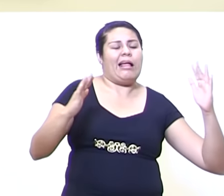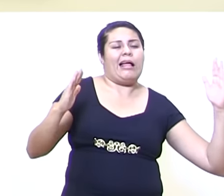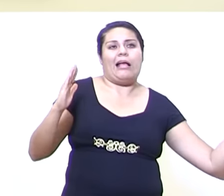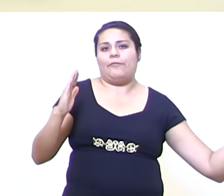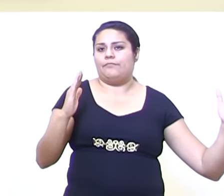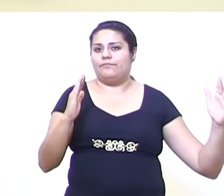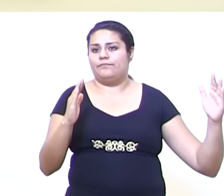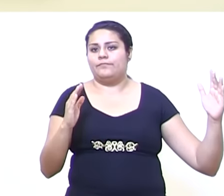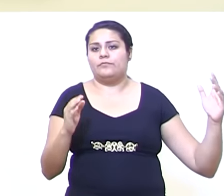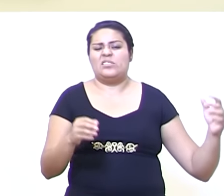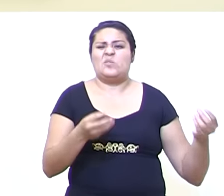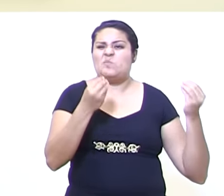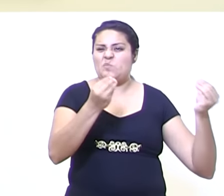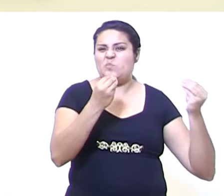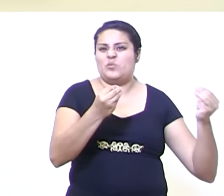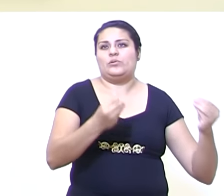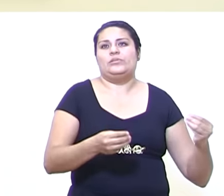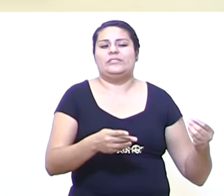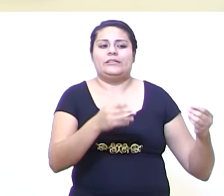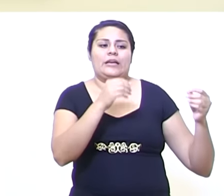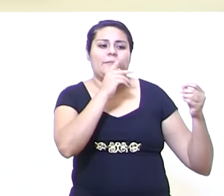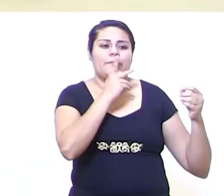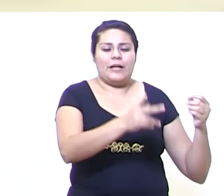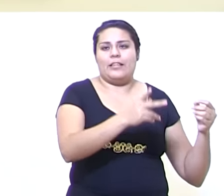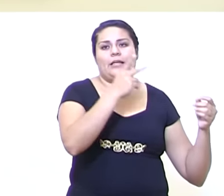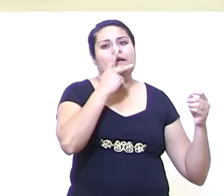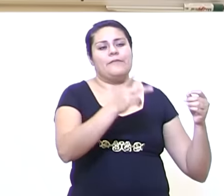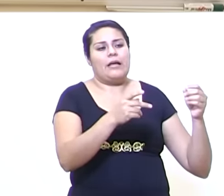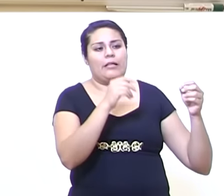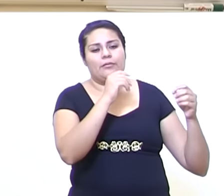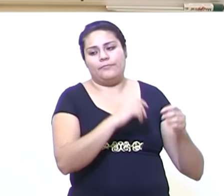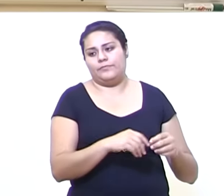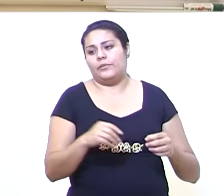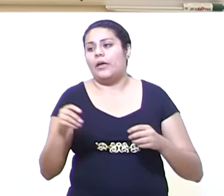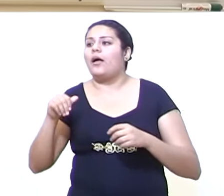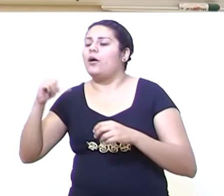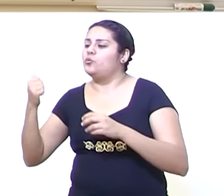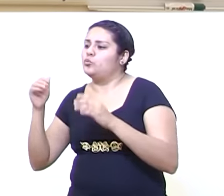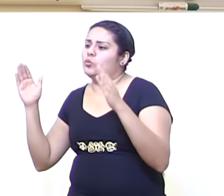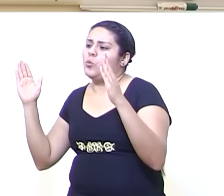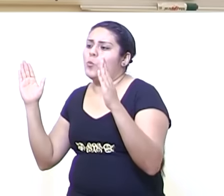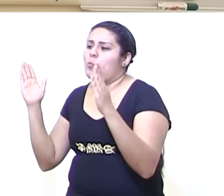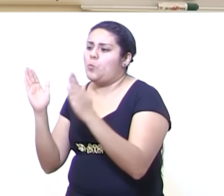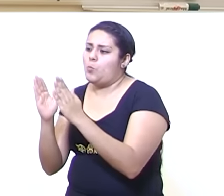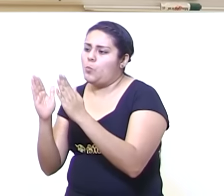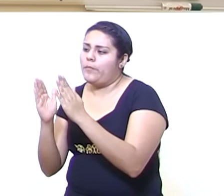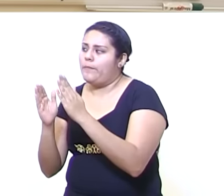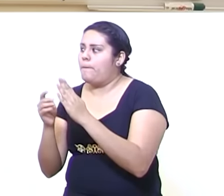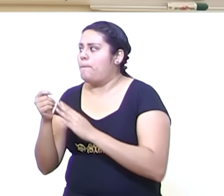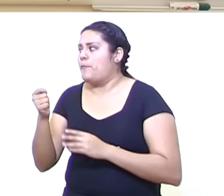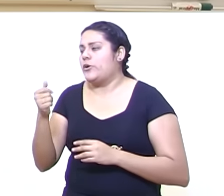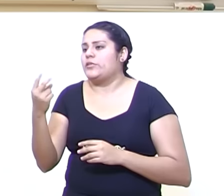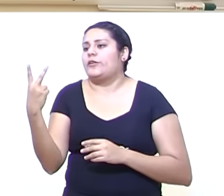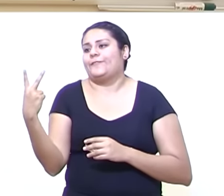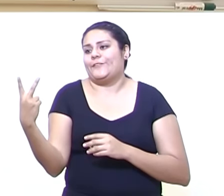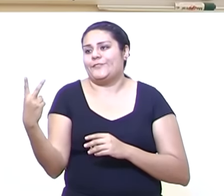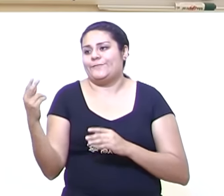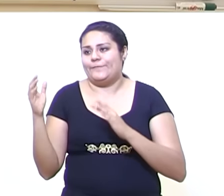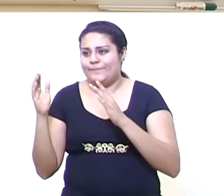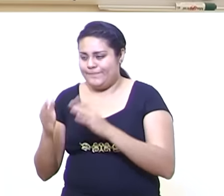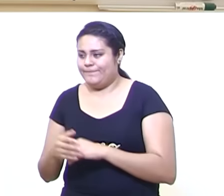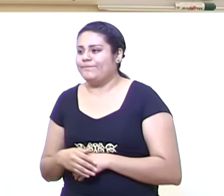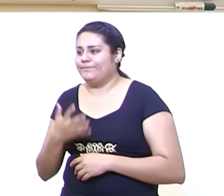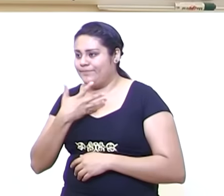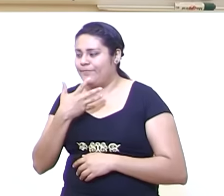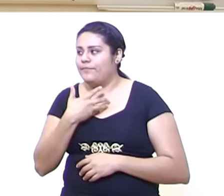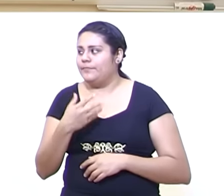y tienen mayor cantidad de letras. Y además, cuando hablamos o decimos alguna de estas